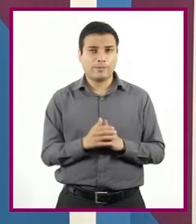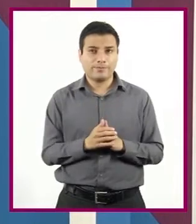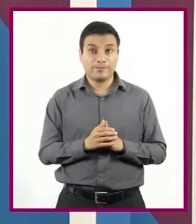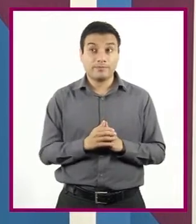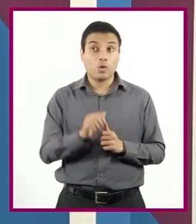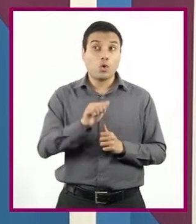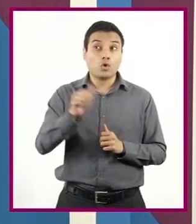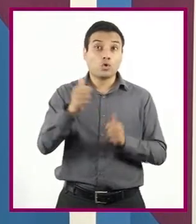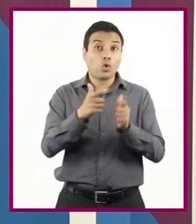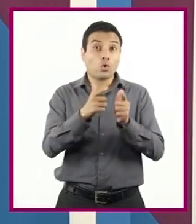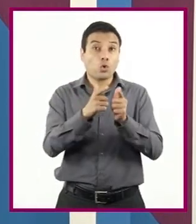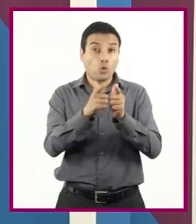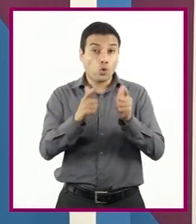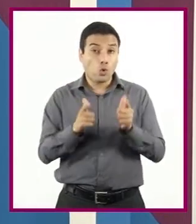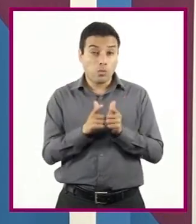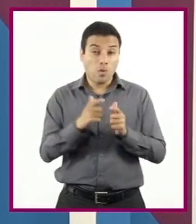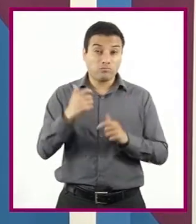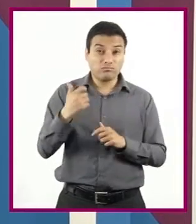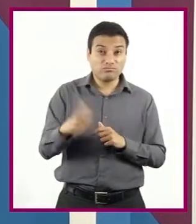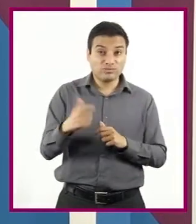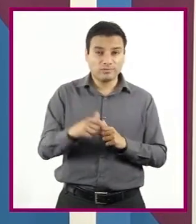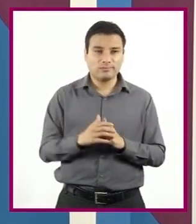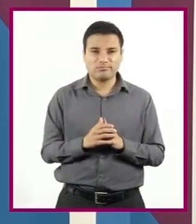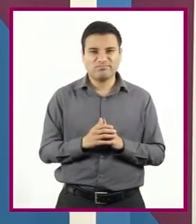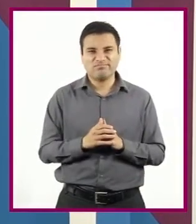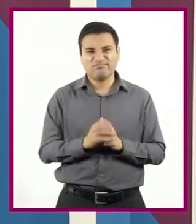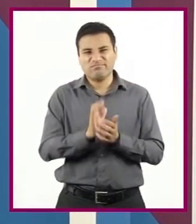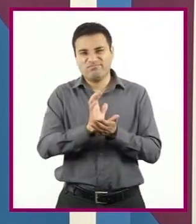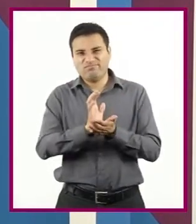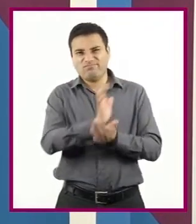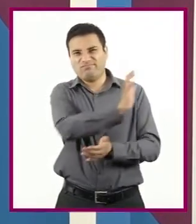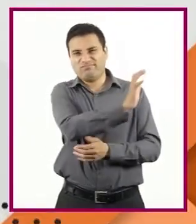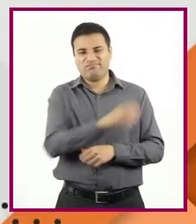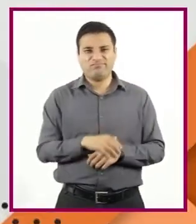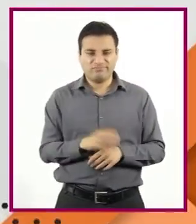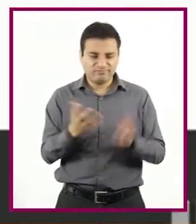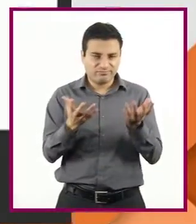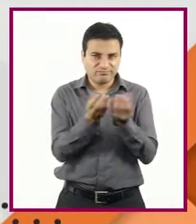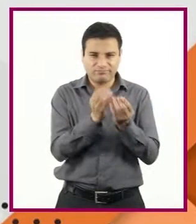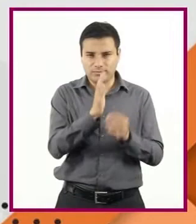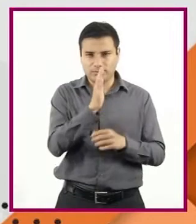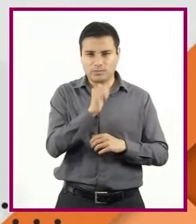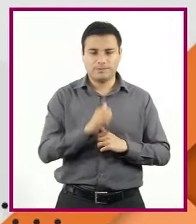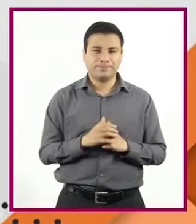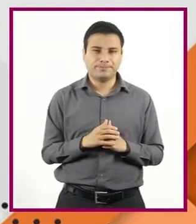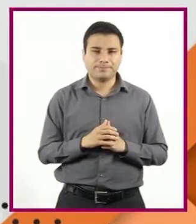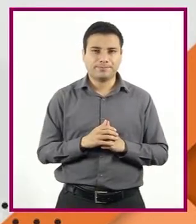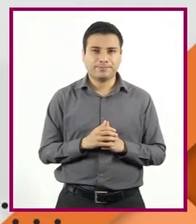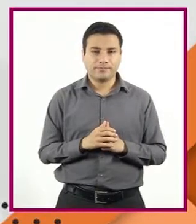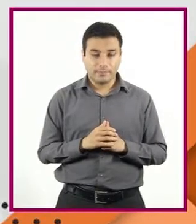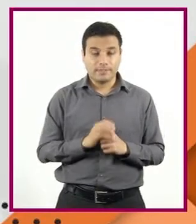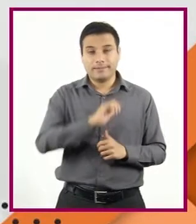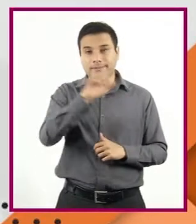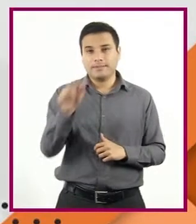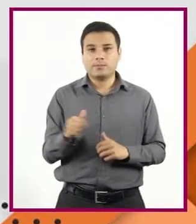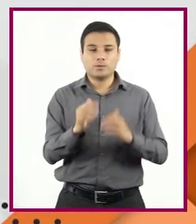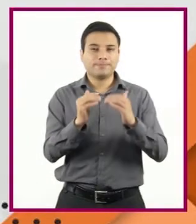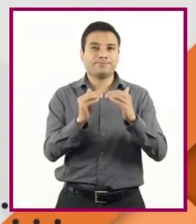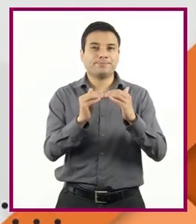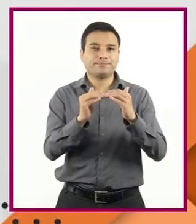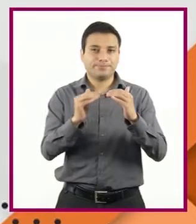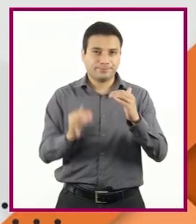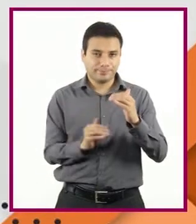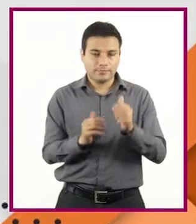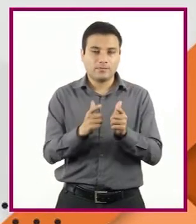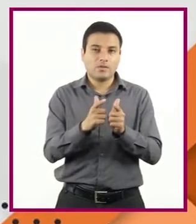los excluyó de la política y de cualquier otra muestra de poder. Debajo de estos estratos medios